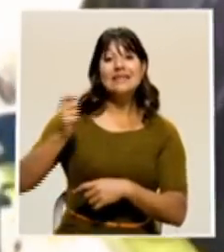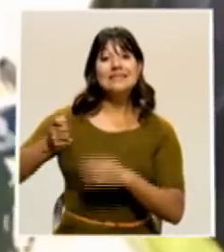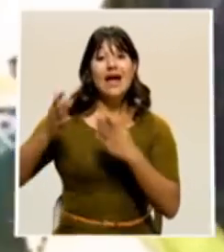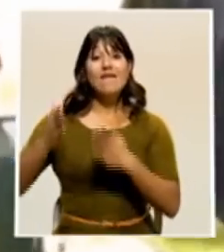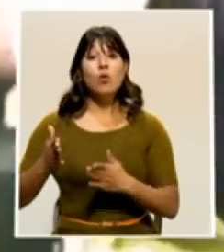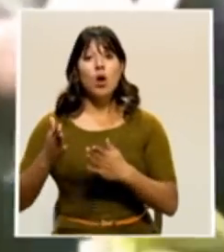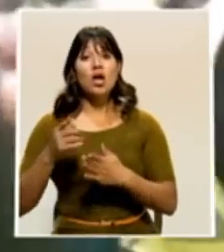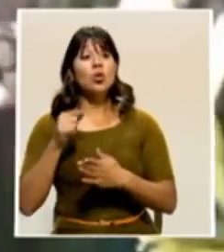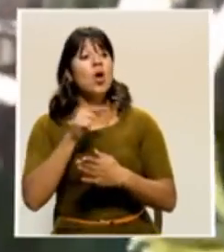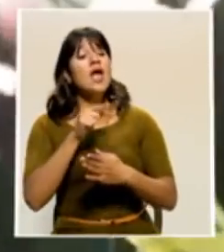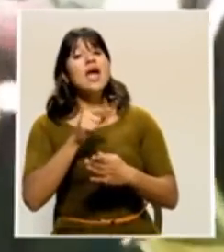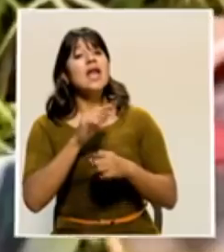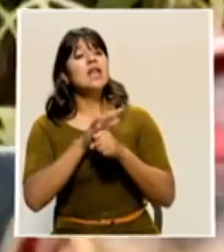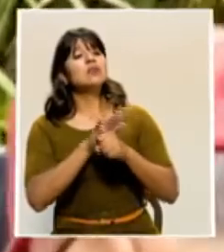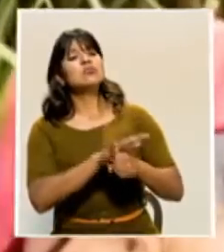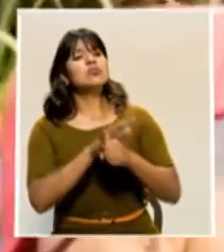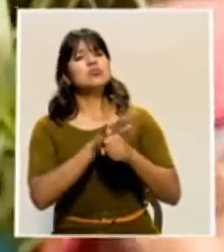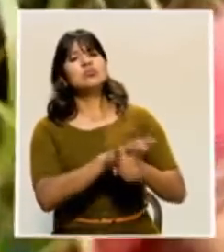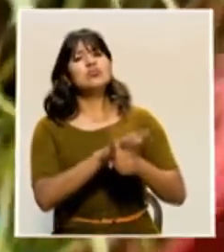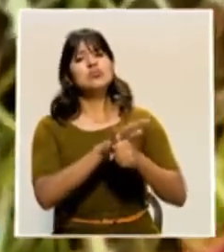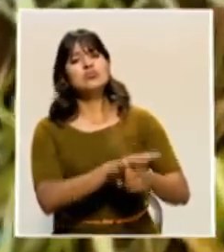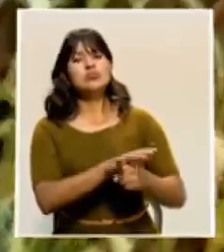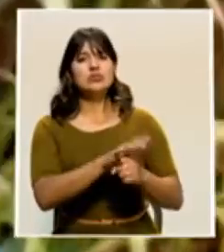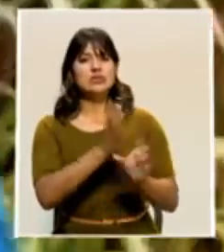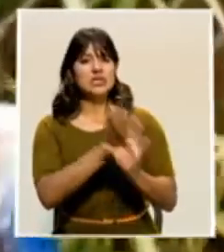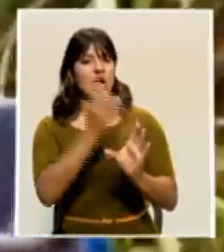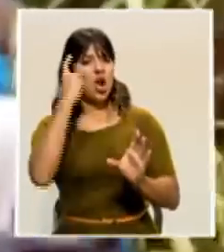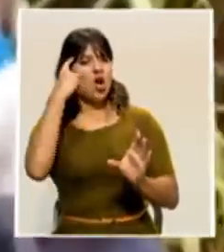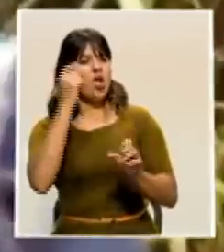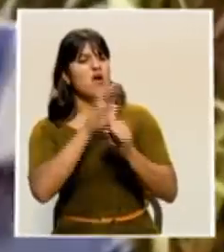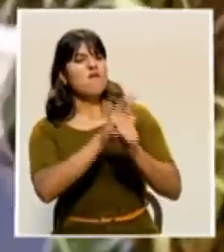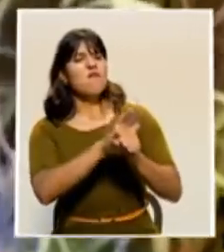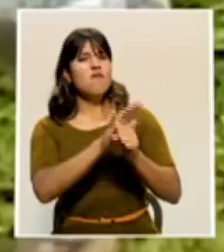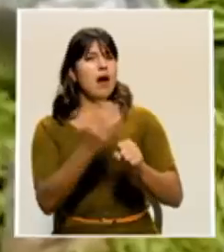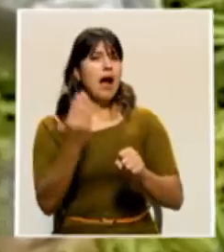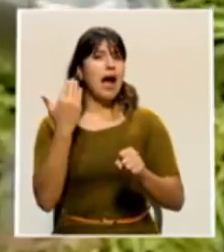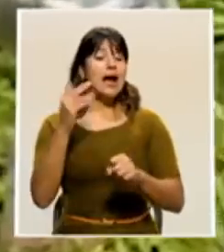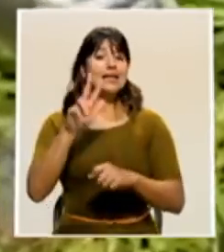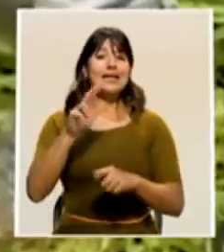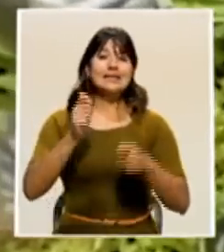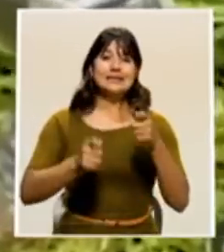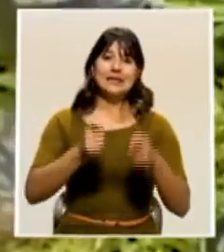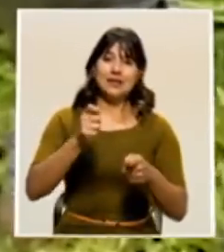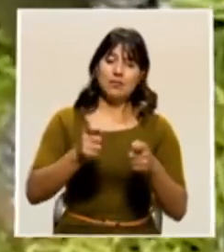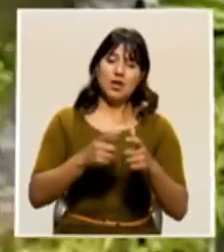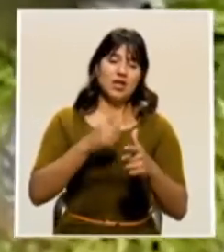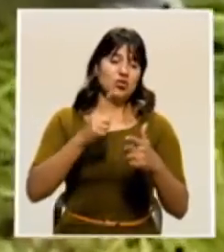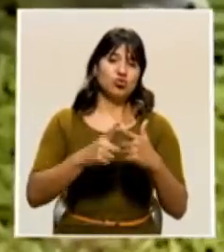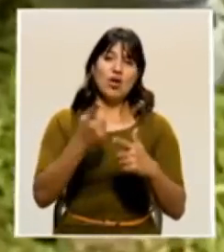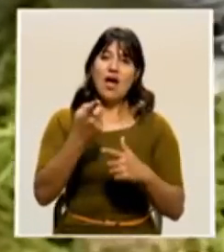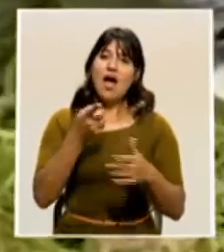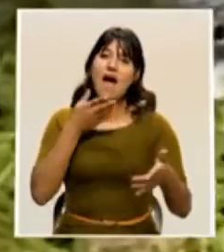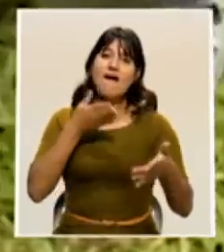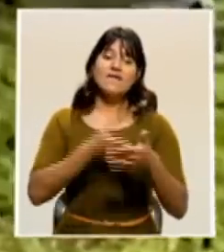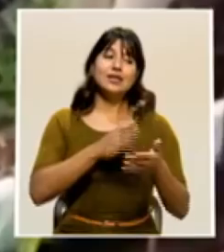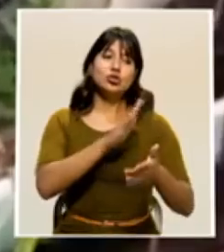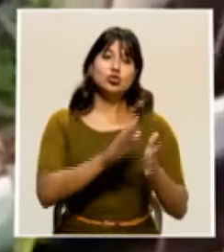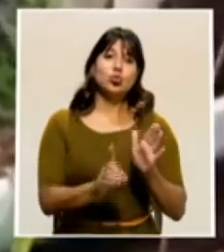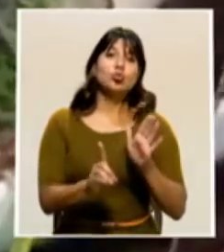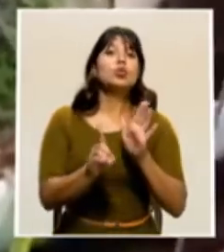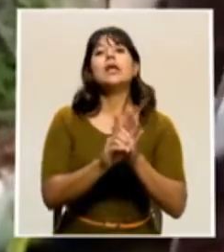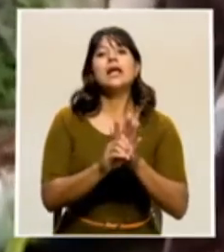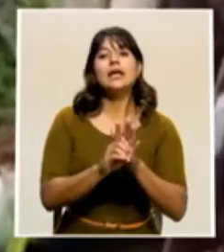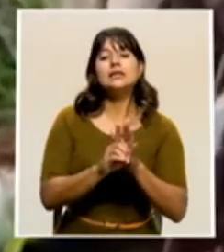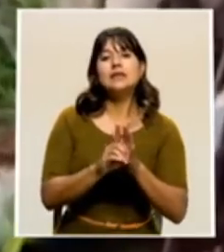a presión psicológica el pasado 3 de septiembre y con esto le violentaron el derecho a su